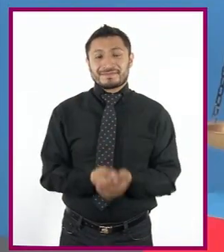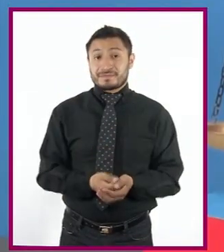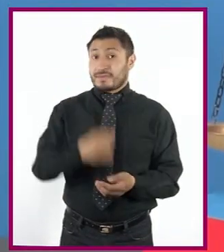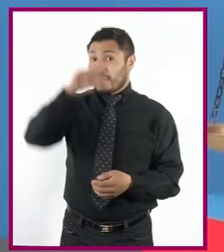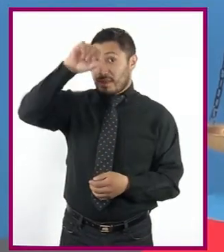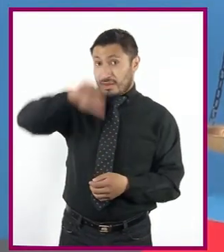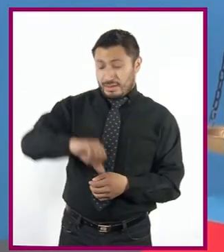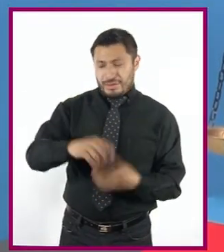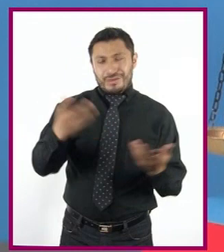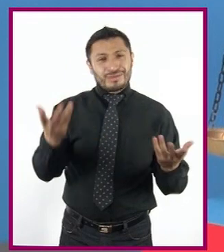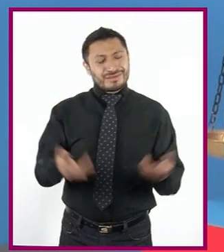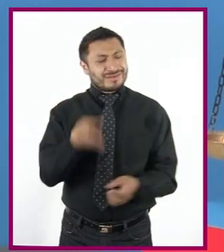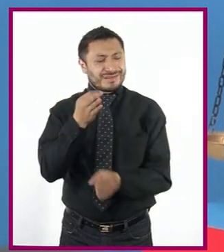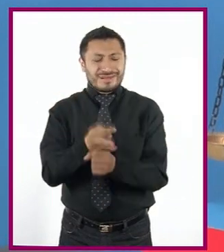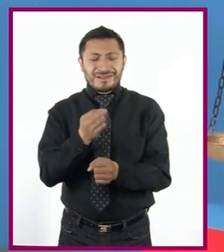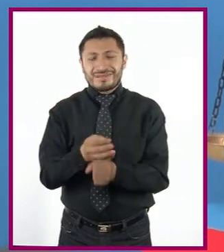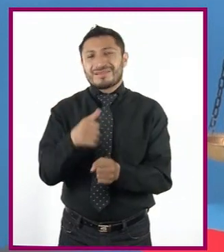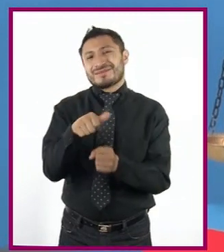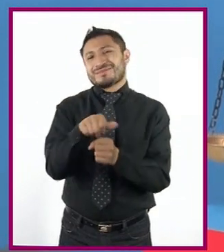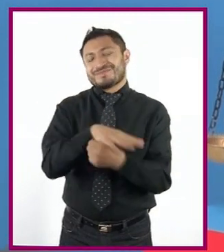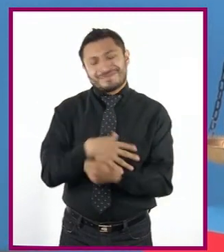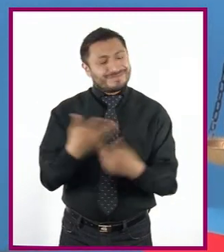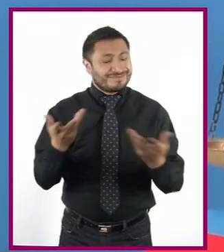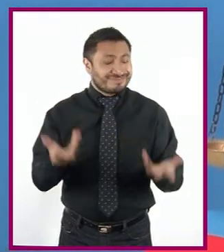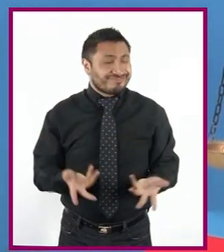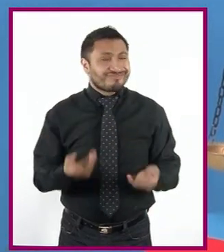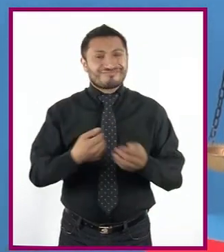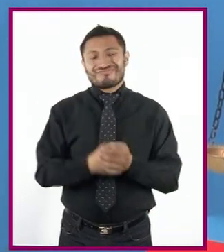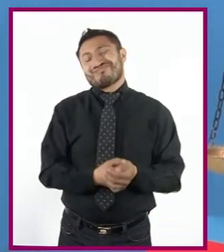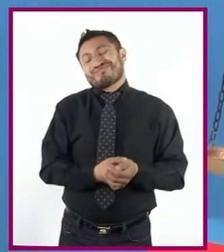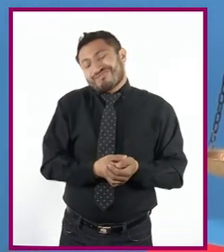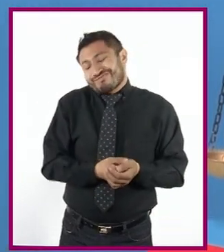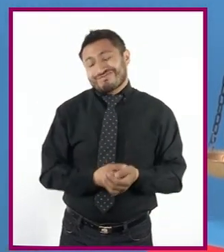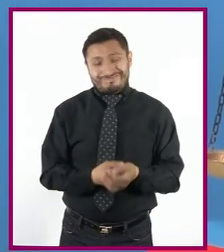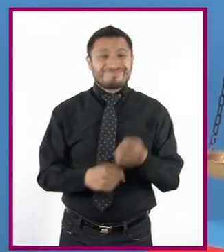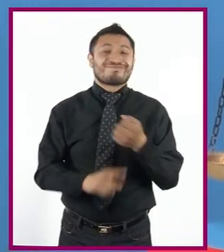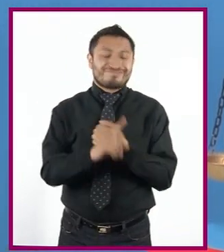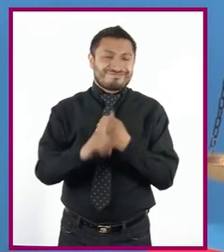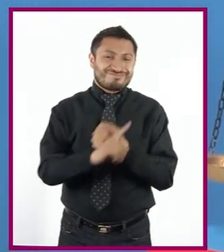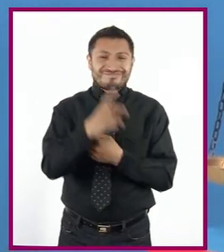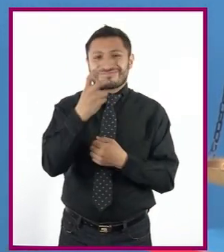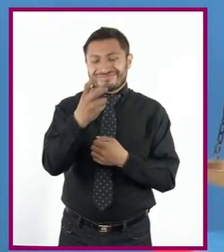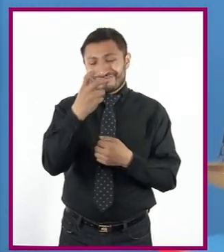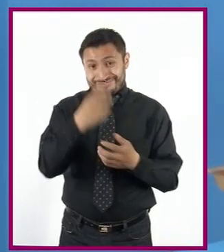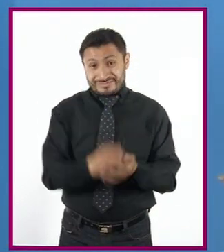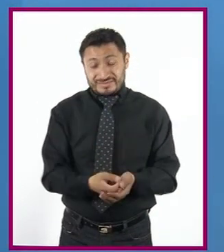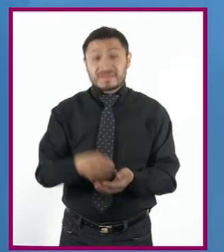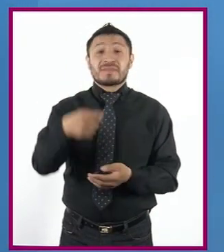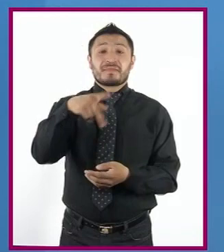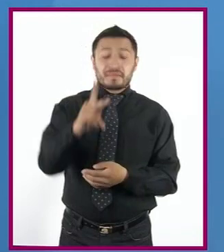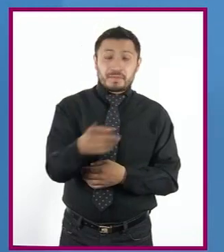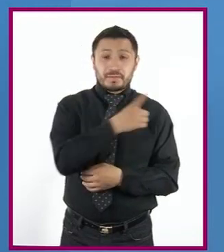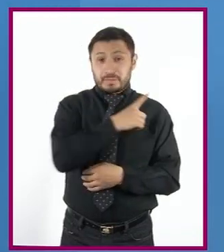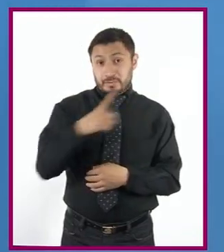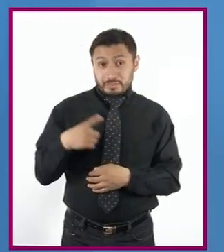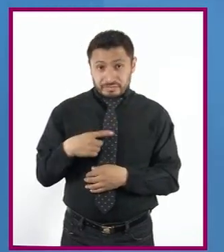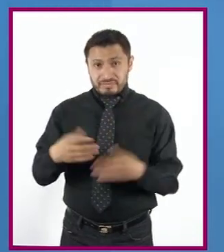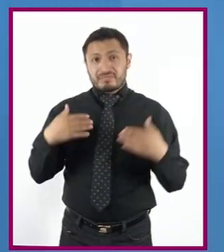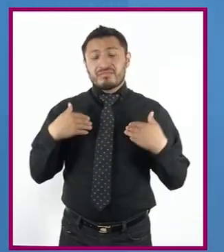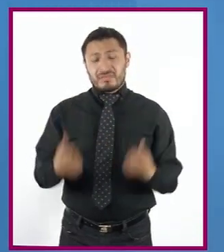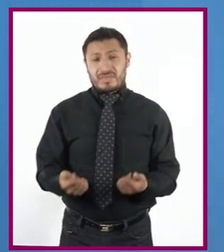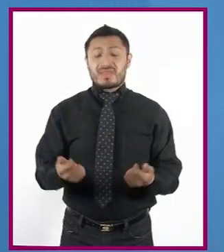situación adversa de aislamiento social que estamos viviendo, derivada de la pandemia, debemos asumir un